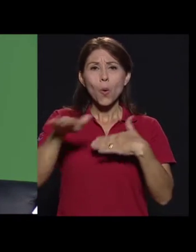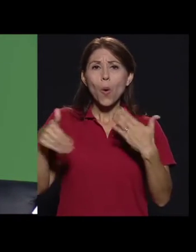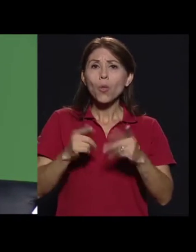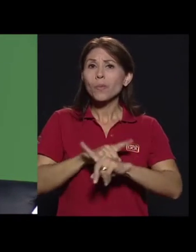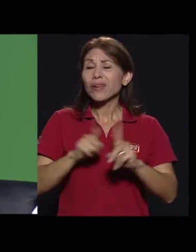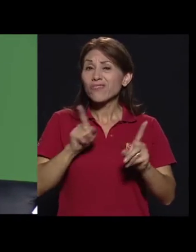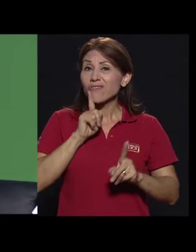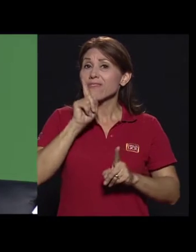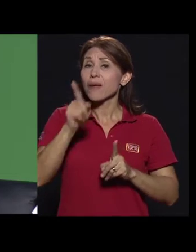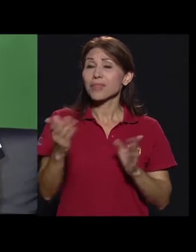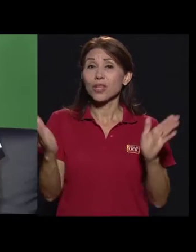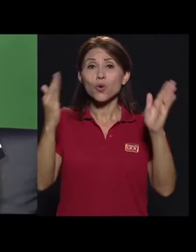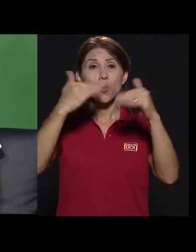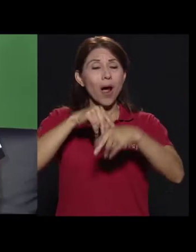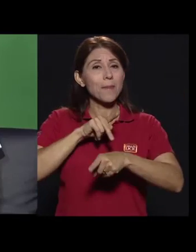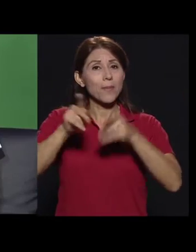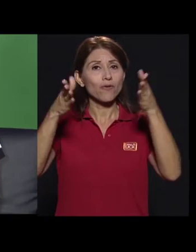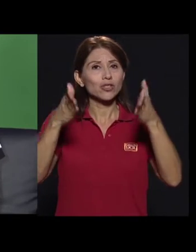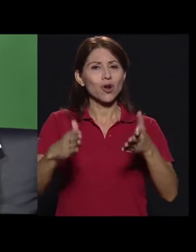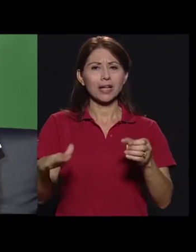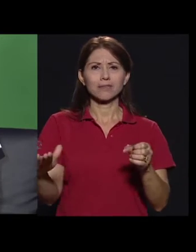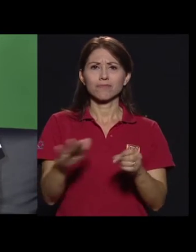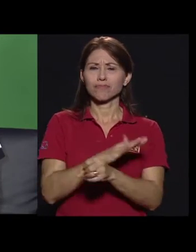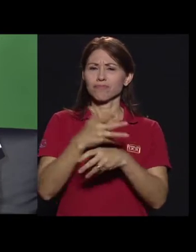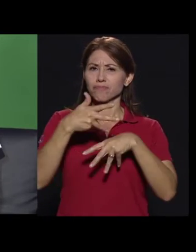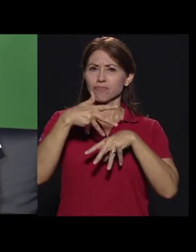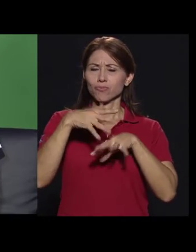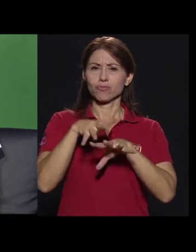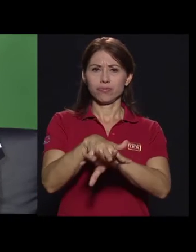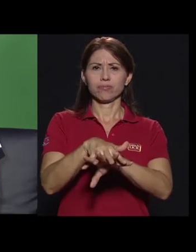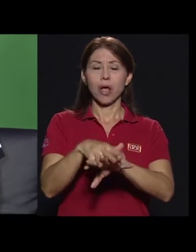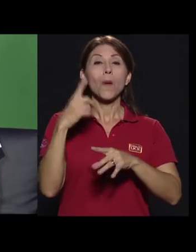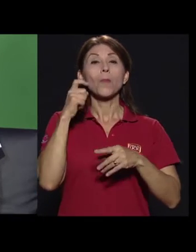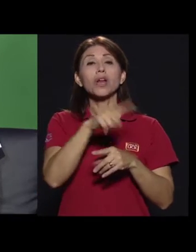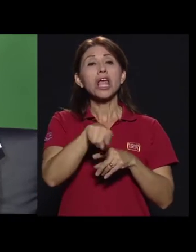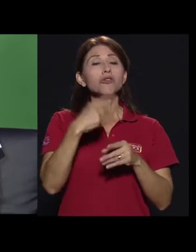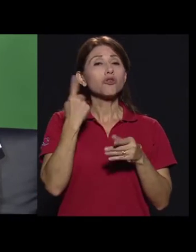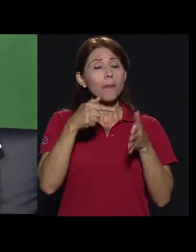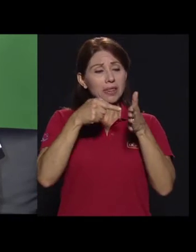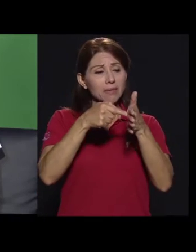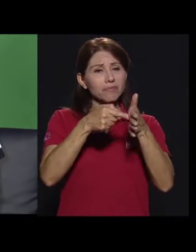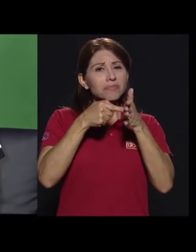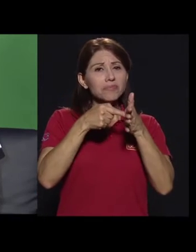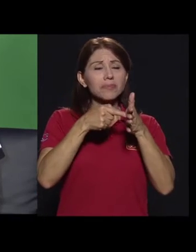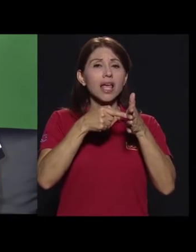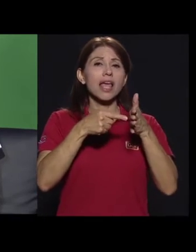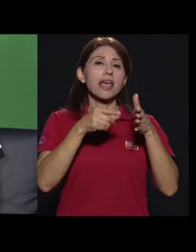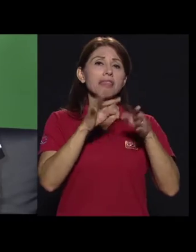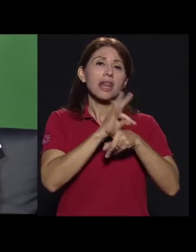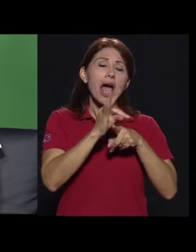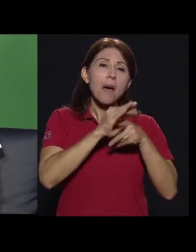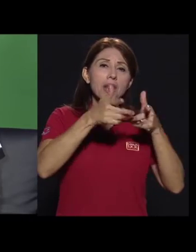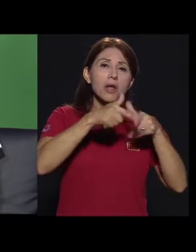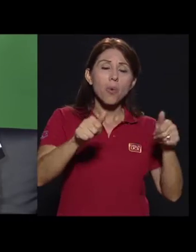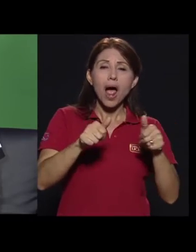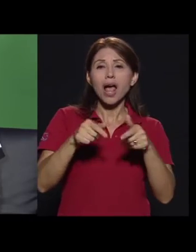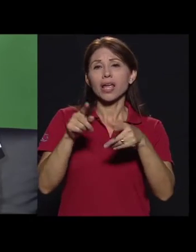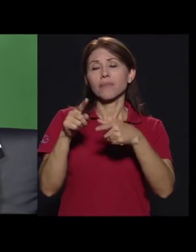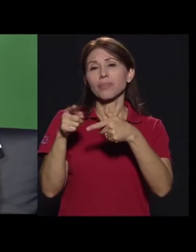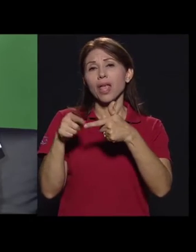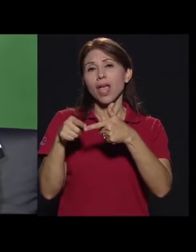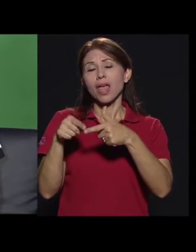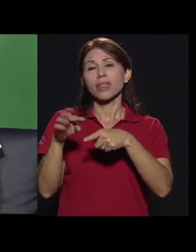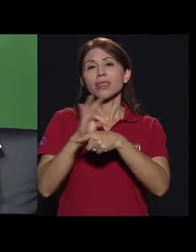hay profesionales integrales en su mayoría porque se han especializado. unos en terapia sensorial, otros en terapia lenguaje,